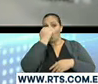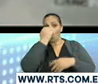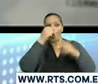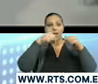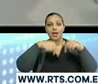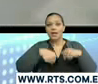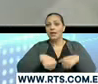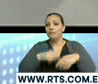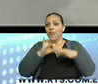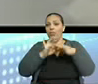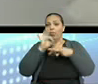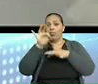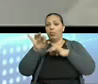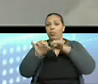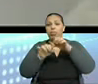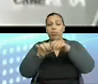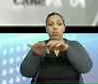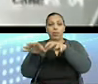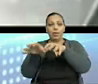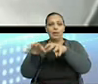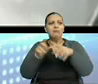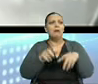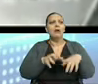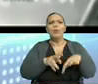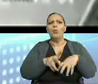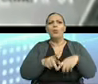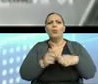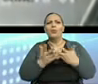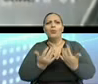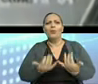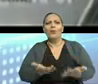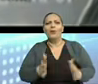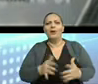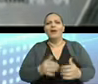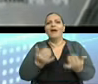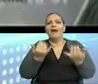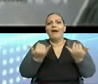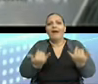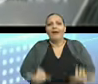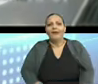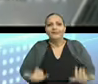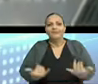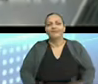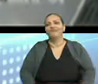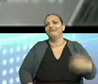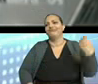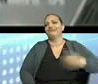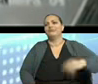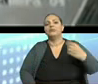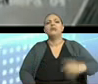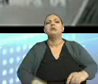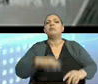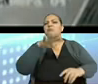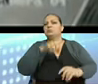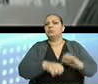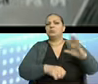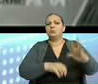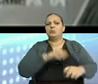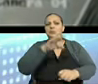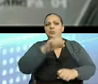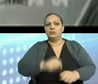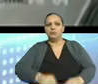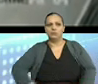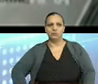los delincuentes pervierten el uso de todo lo creado. Por ejemplo, en sí, la droga es bueno porque con eso